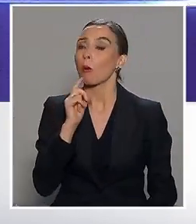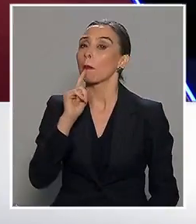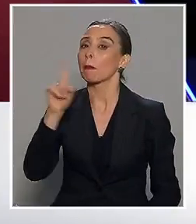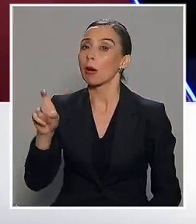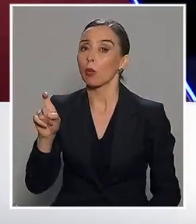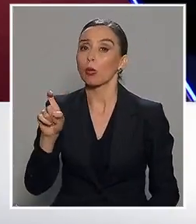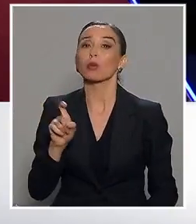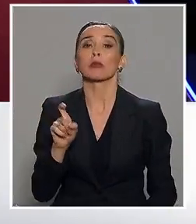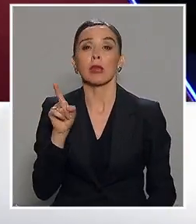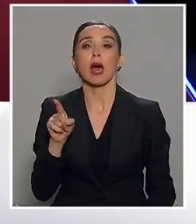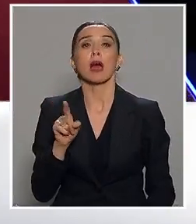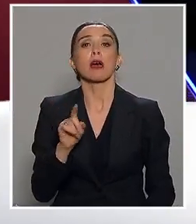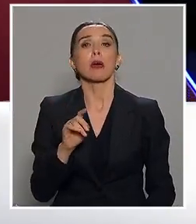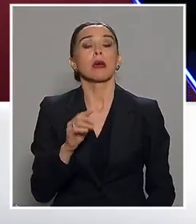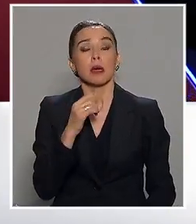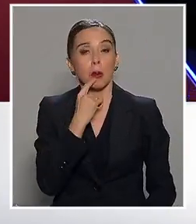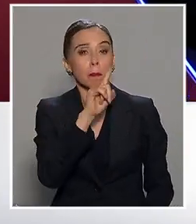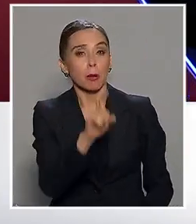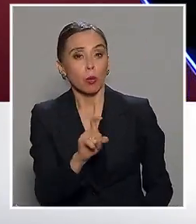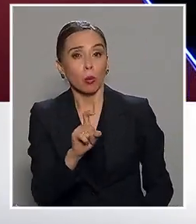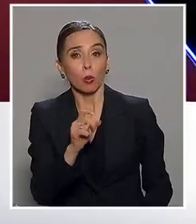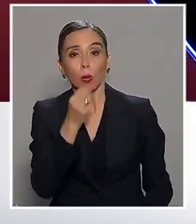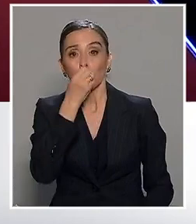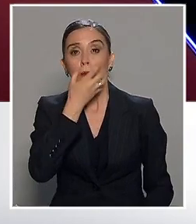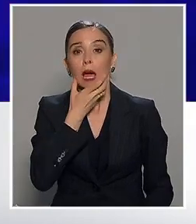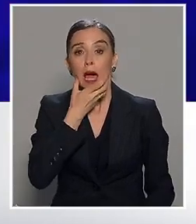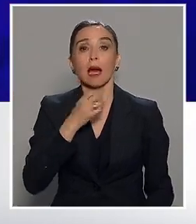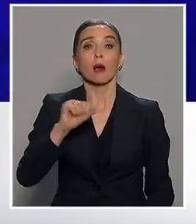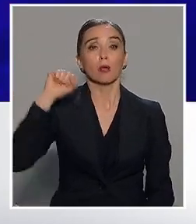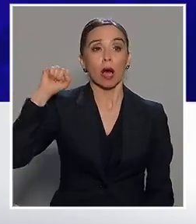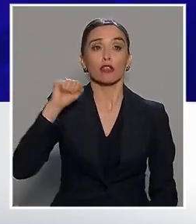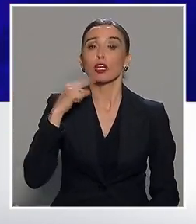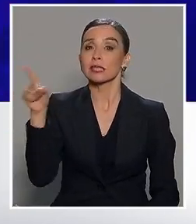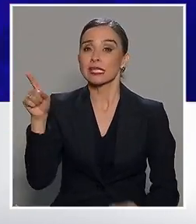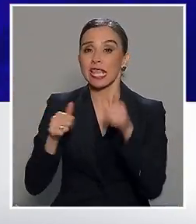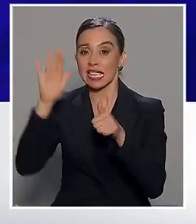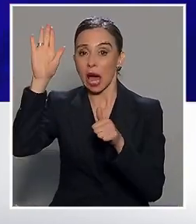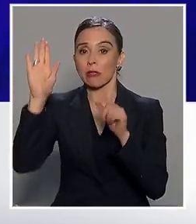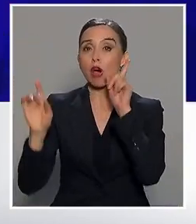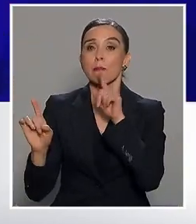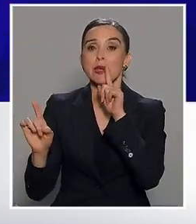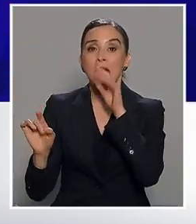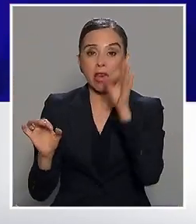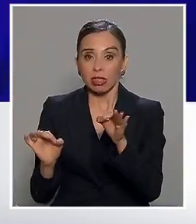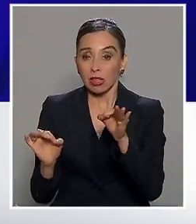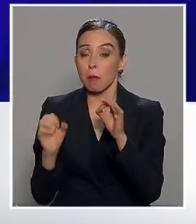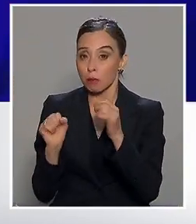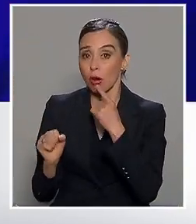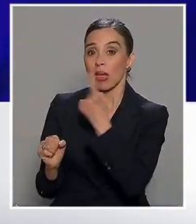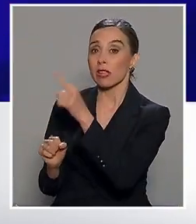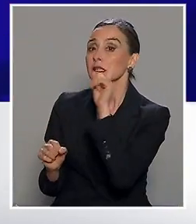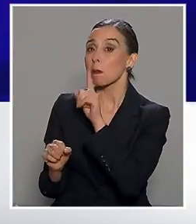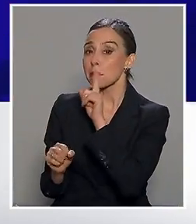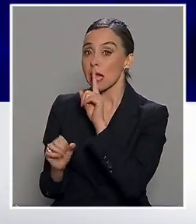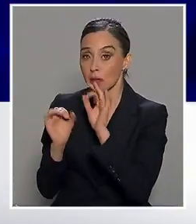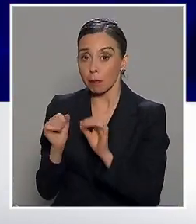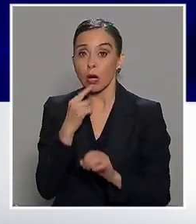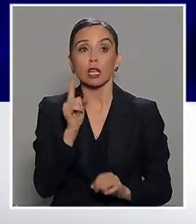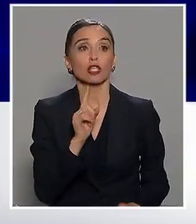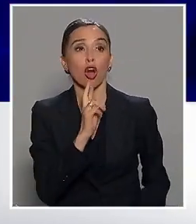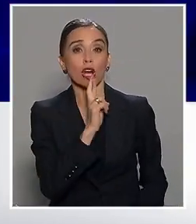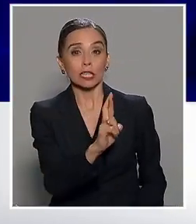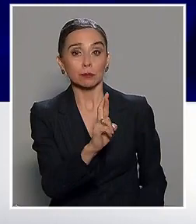de formas de forma porque cuando un candidato miente flagrantemente se le puede hacer ver como el campo de gas tiene y si alguien no